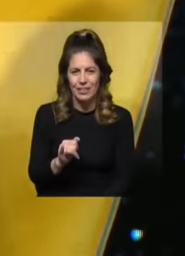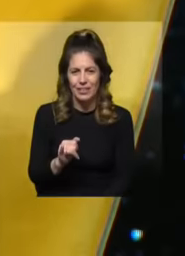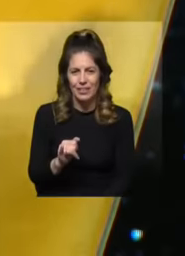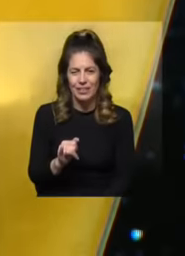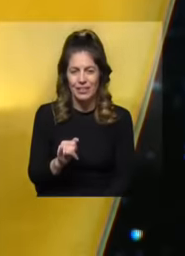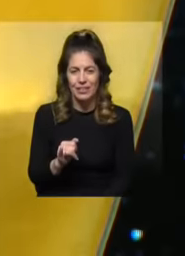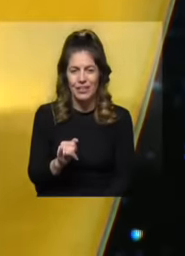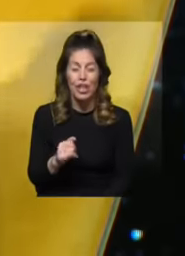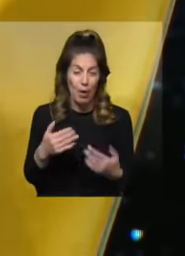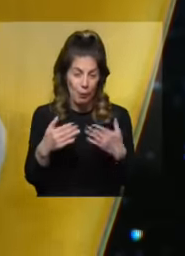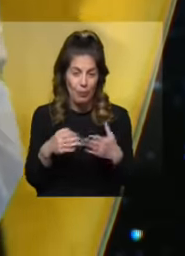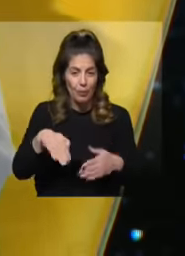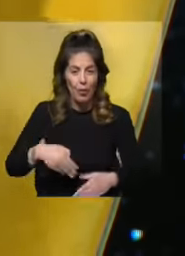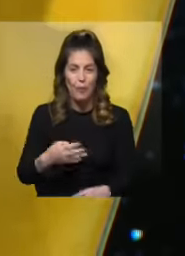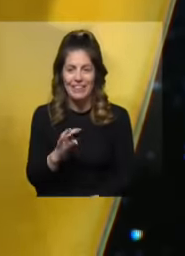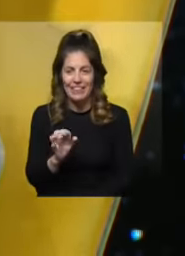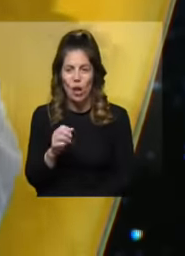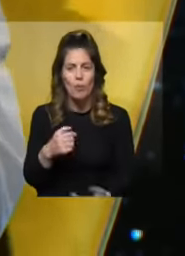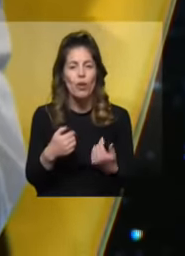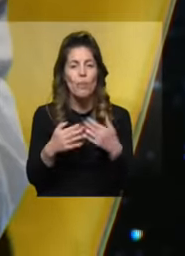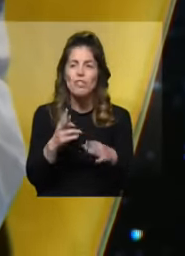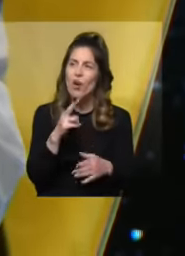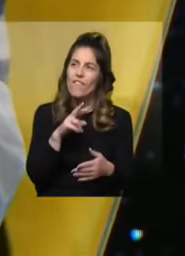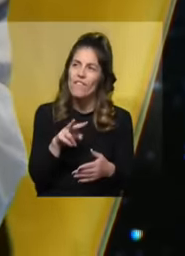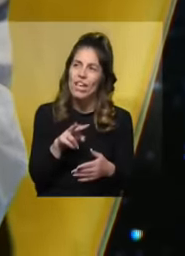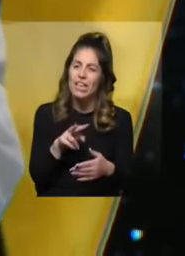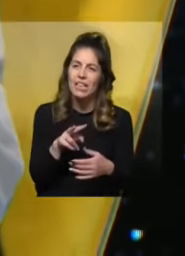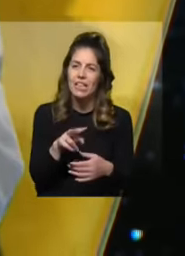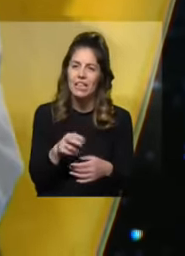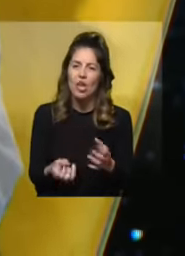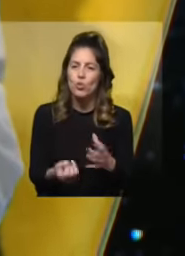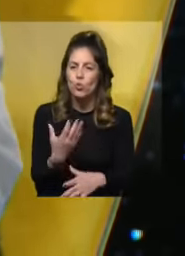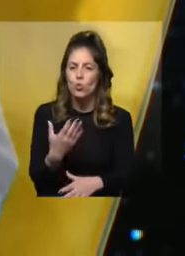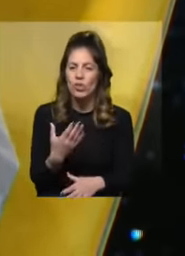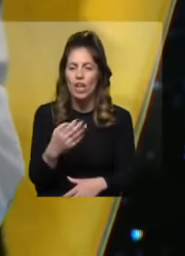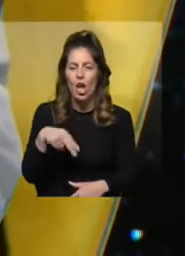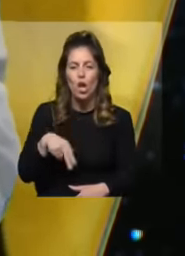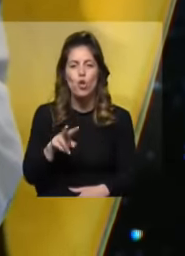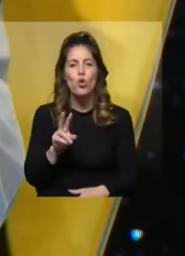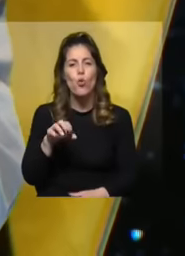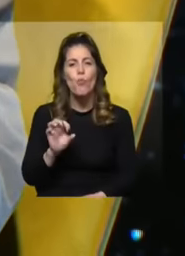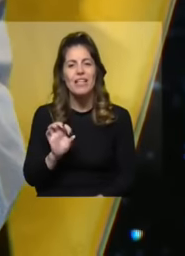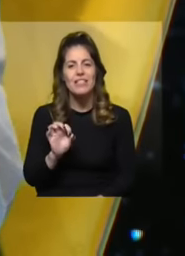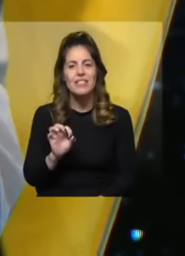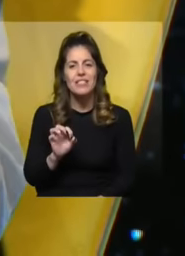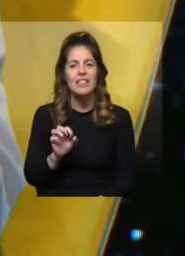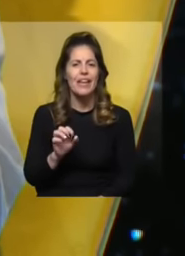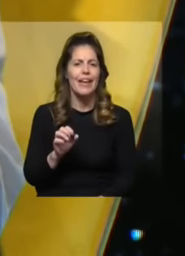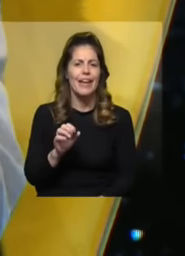Yo le decía, les voy a preguntar por Mateo, pero cuando empiezo a ver... Bueno, me aparece desde Numa Moraes, Los Olimareños, Cita